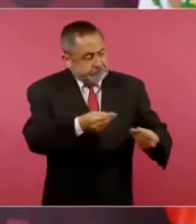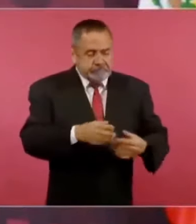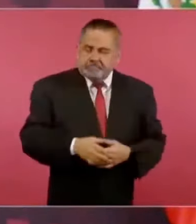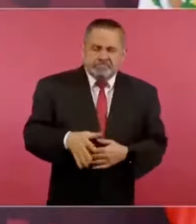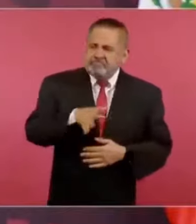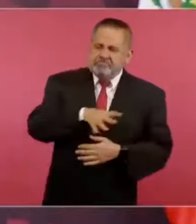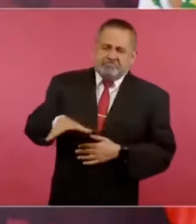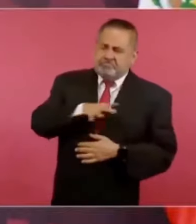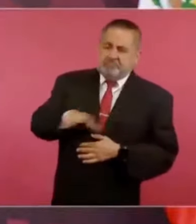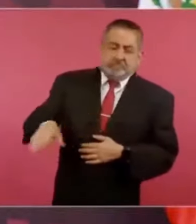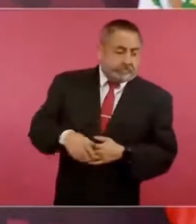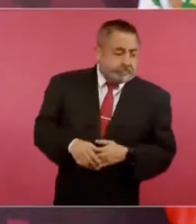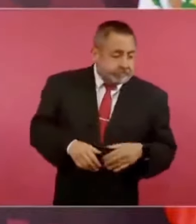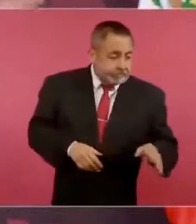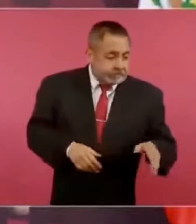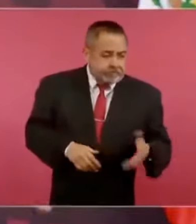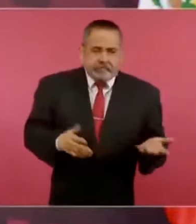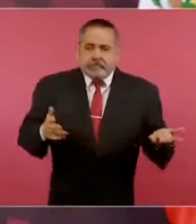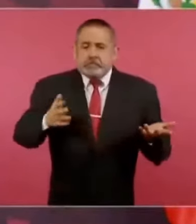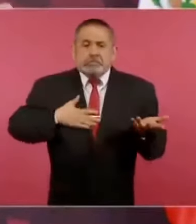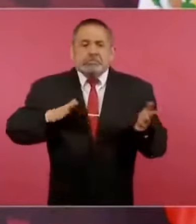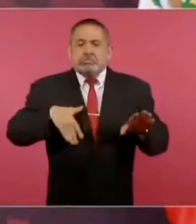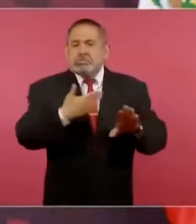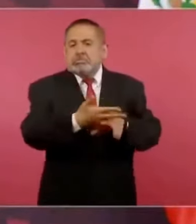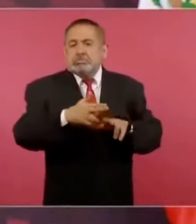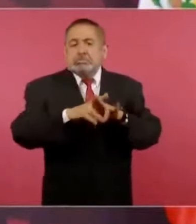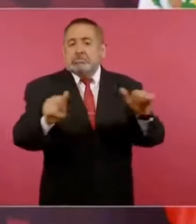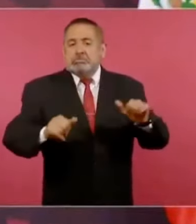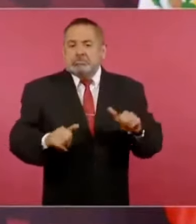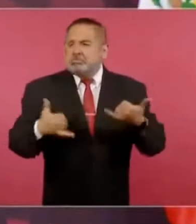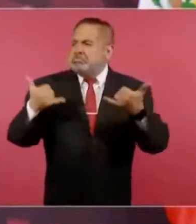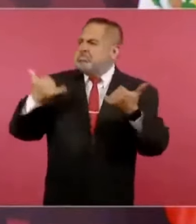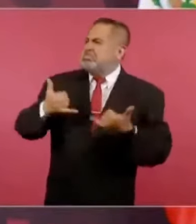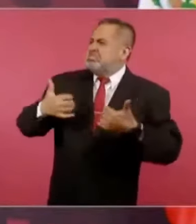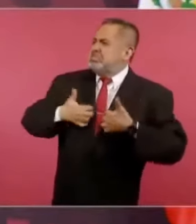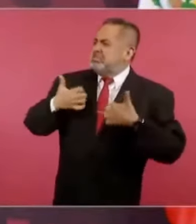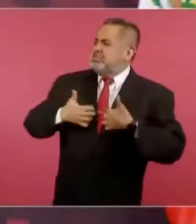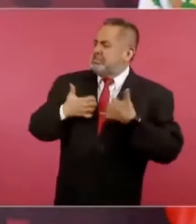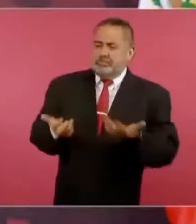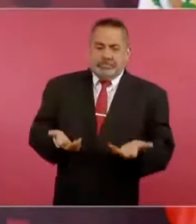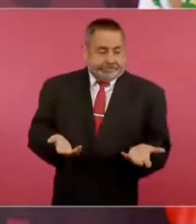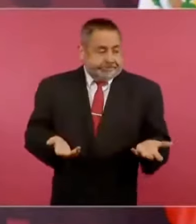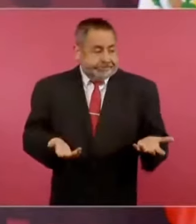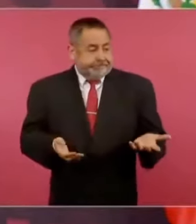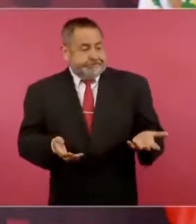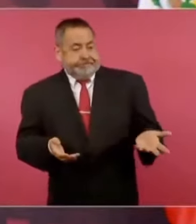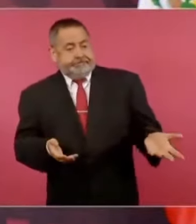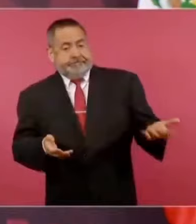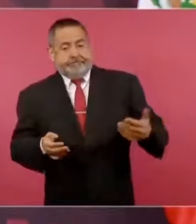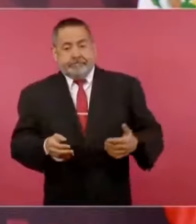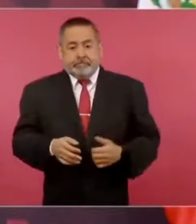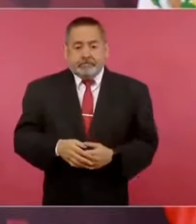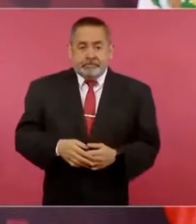al grado que no les hemos hecho nada, al contrario,